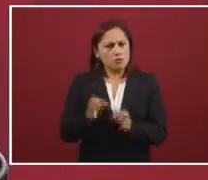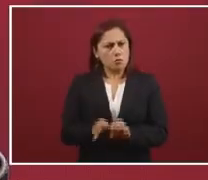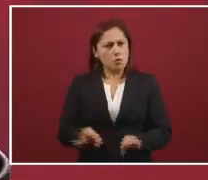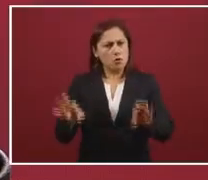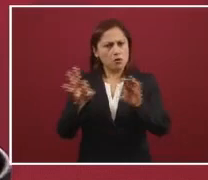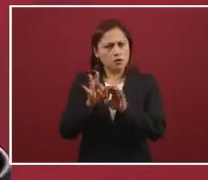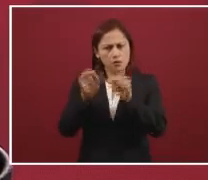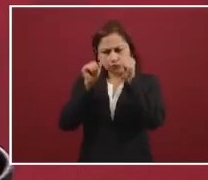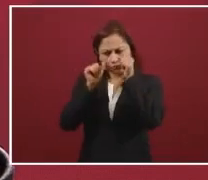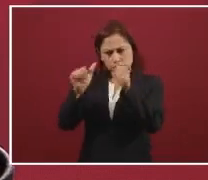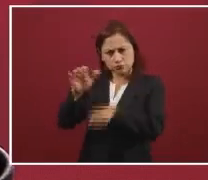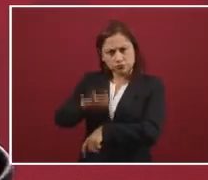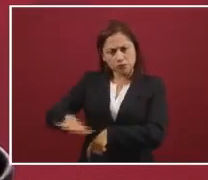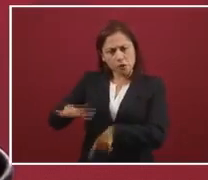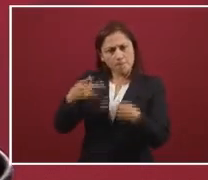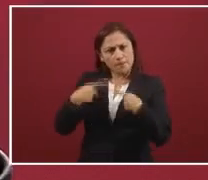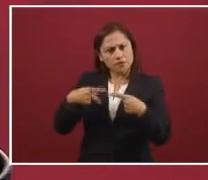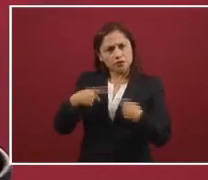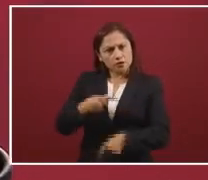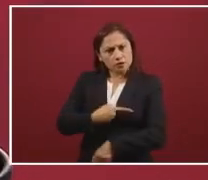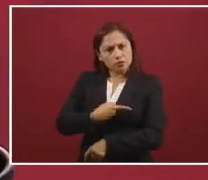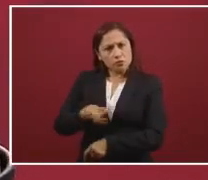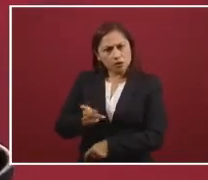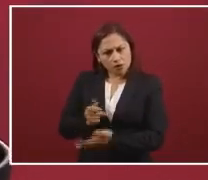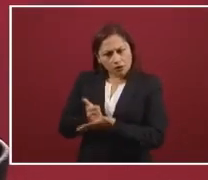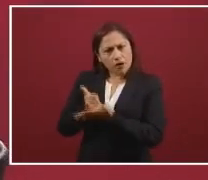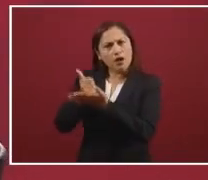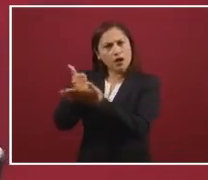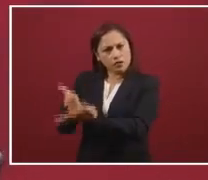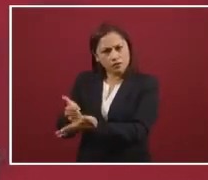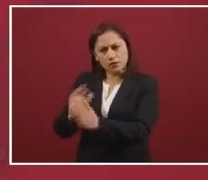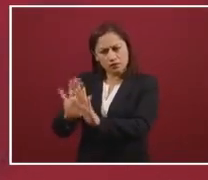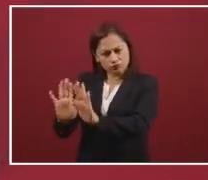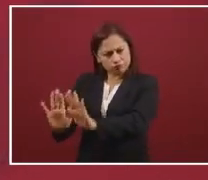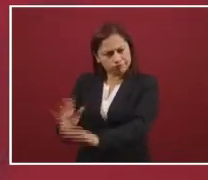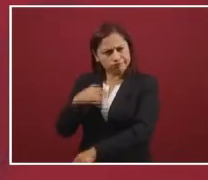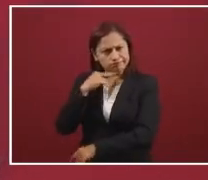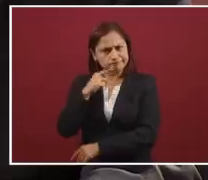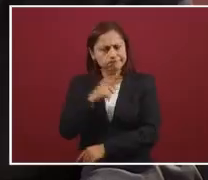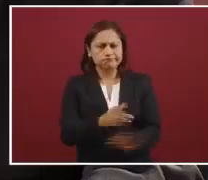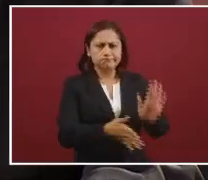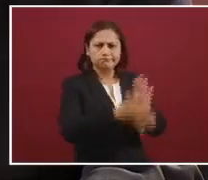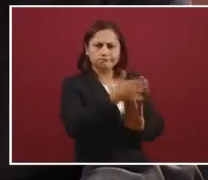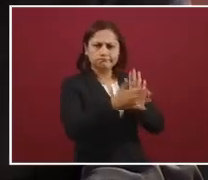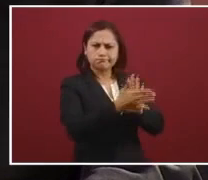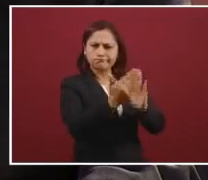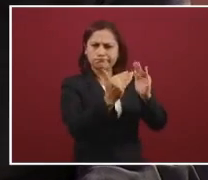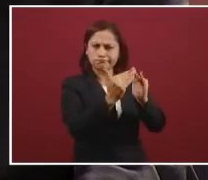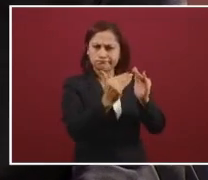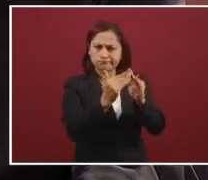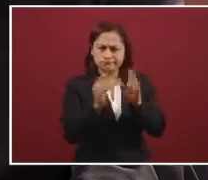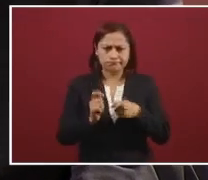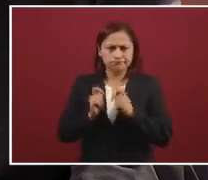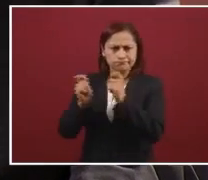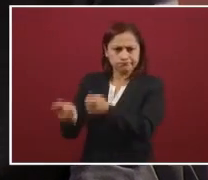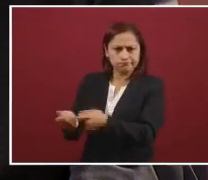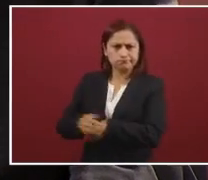les está haciendo sus viviendas. Acabo de informarlo de que ya